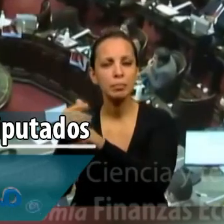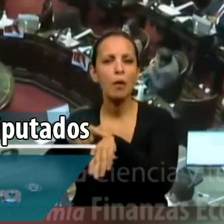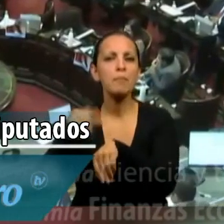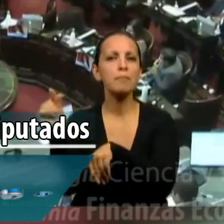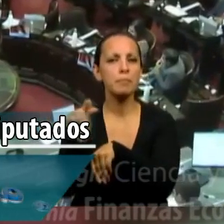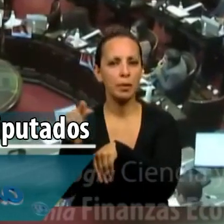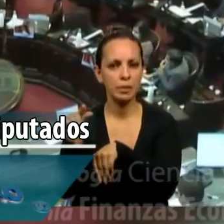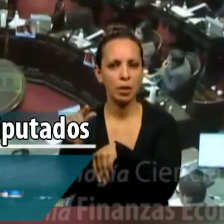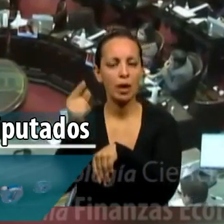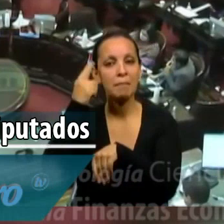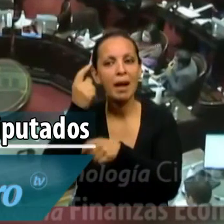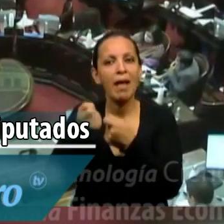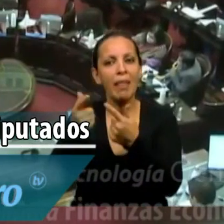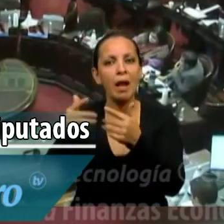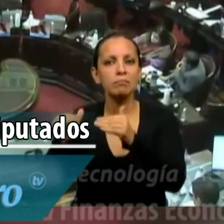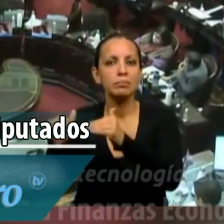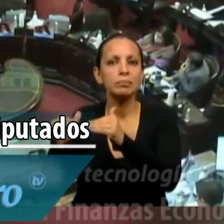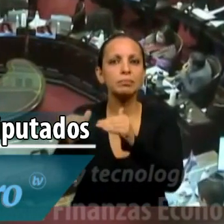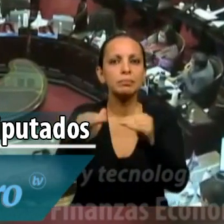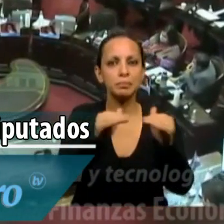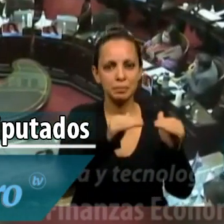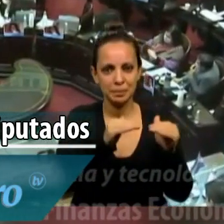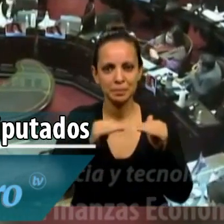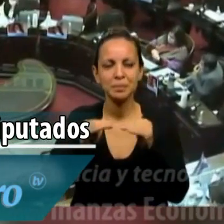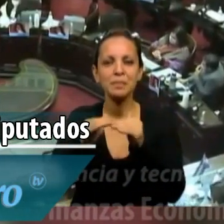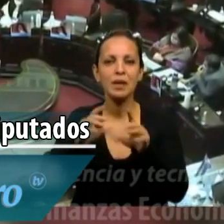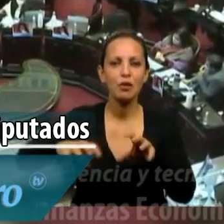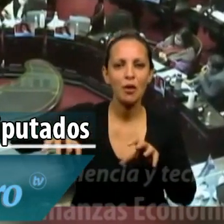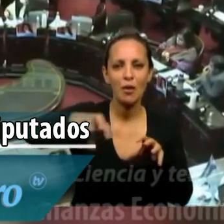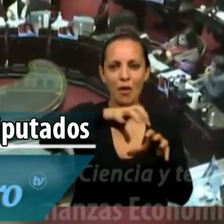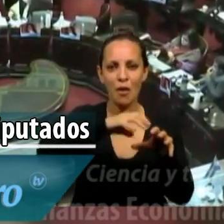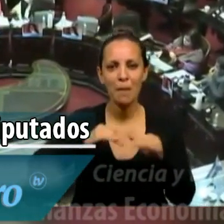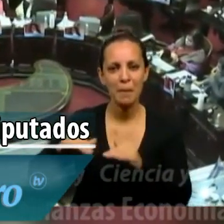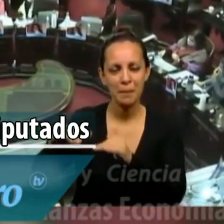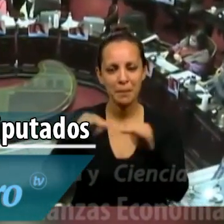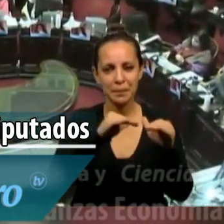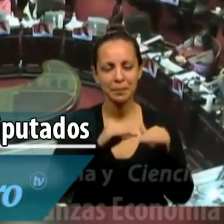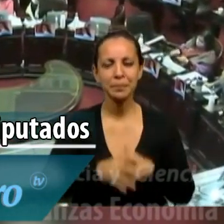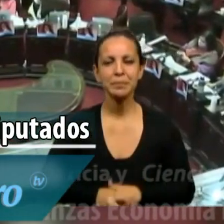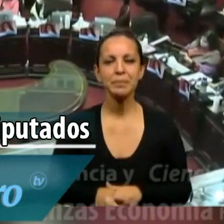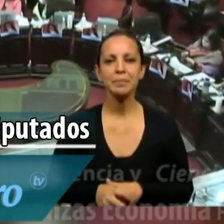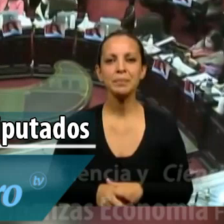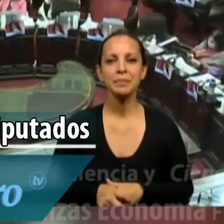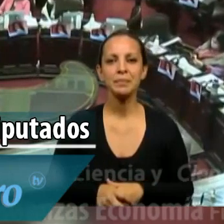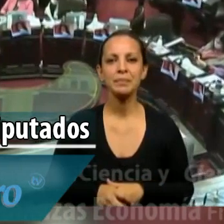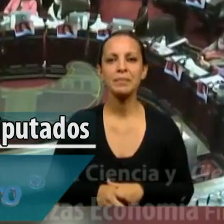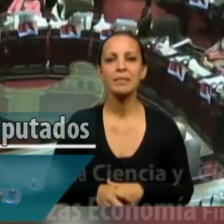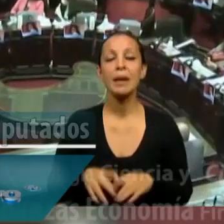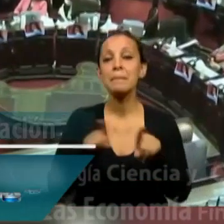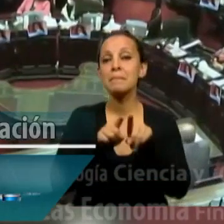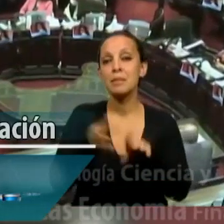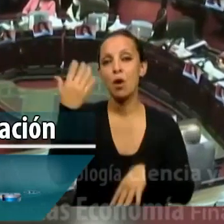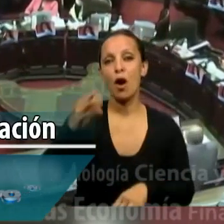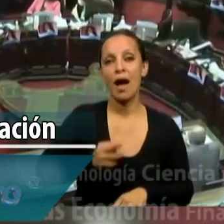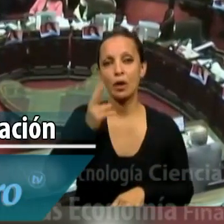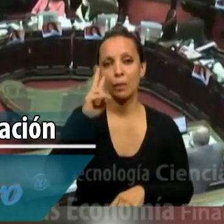Salta. El debate lo abrió el presidente de la Comisión de Energía, Omar Félix, del Frente de Todos de Mendoza. Así como en el año